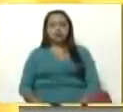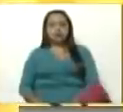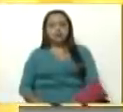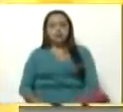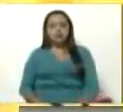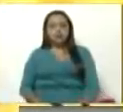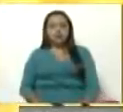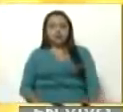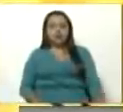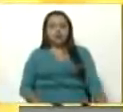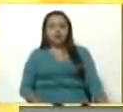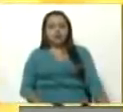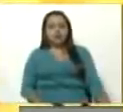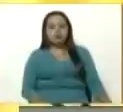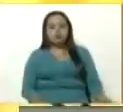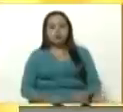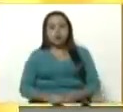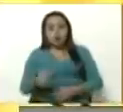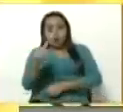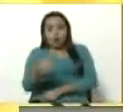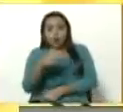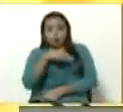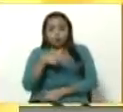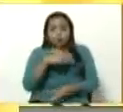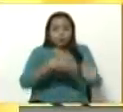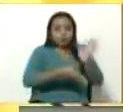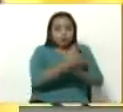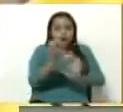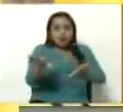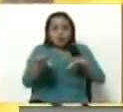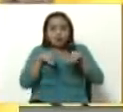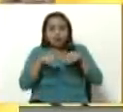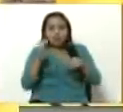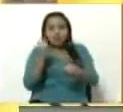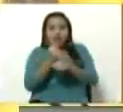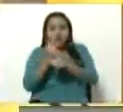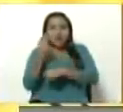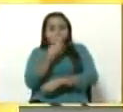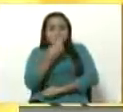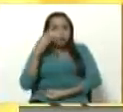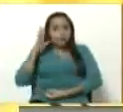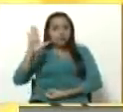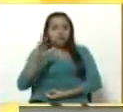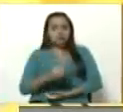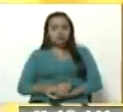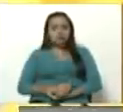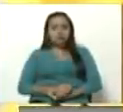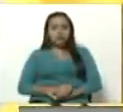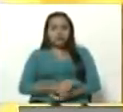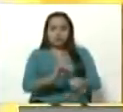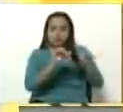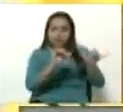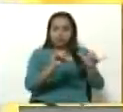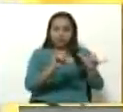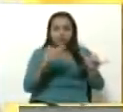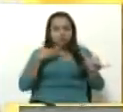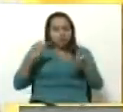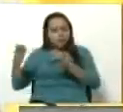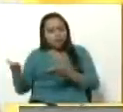sistemáticamente, nosotros hemos venido asumiendo este compromiso. Por ello, yo